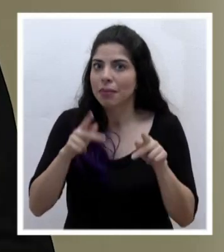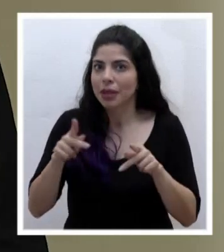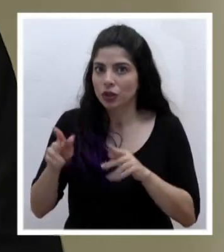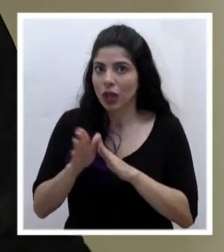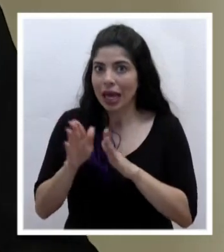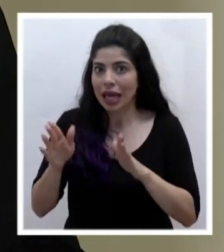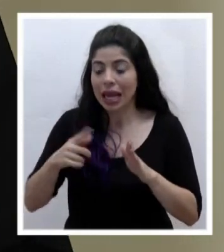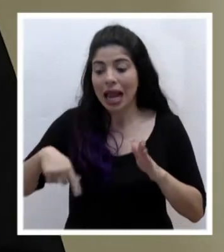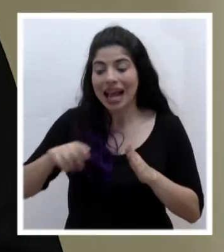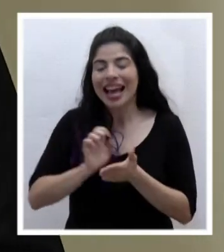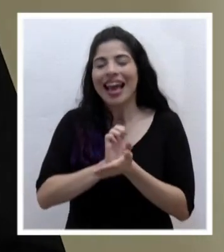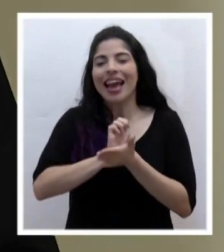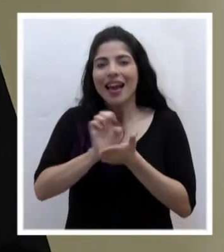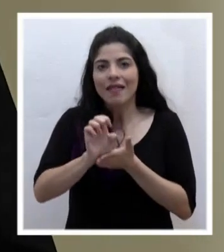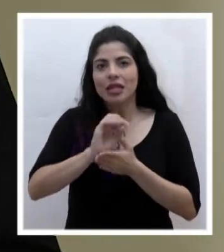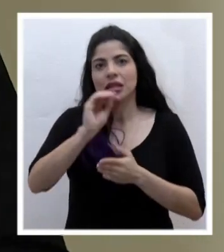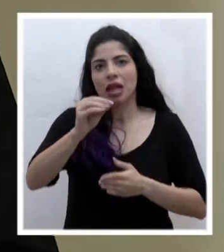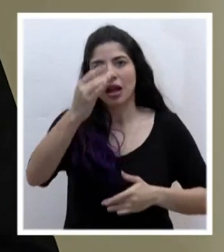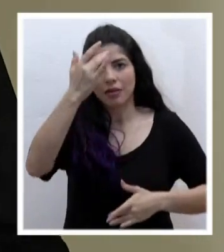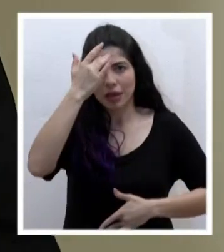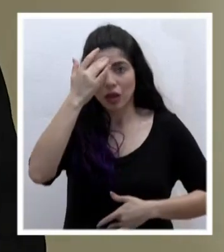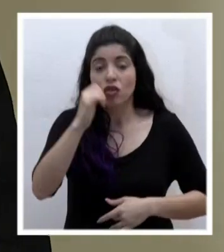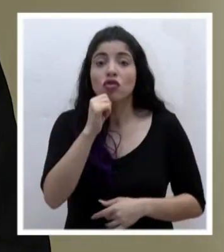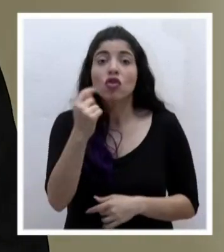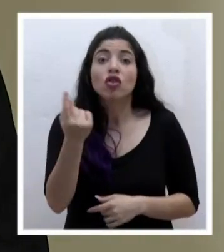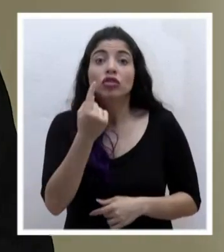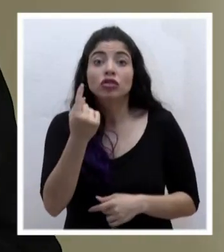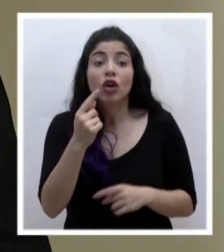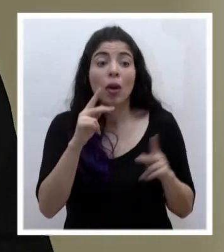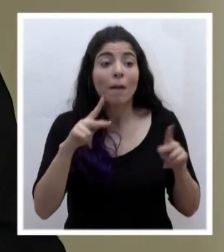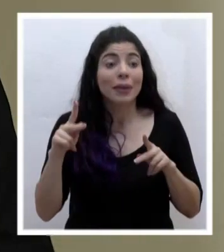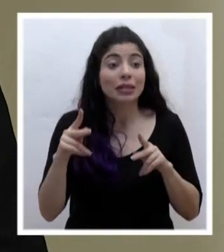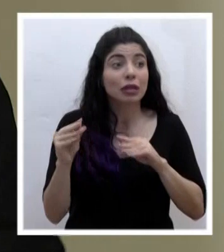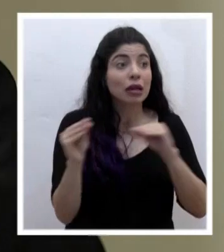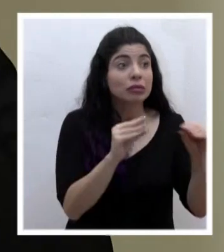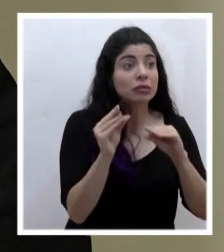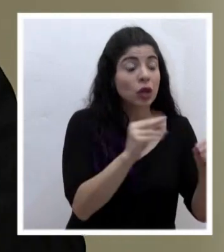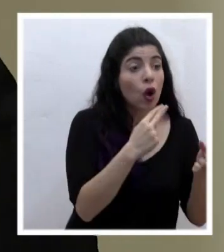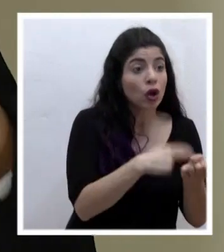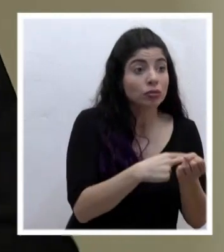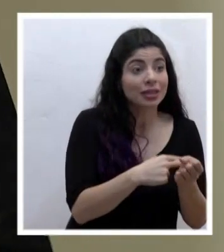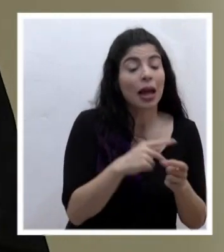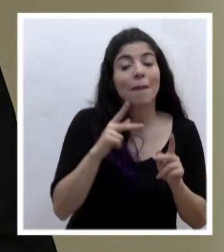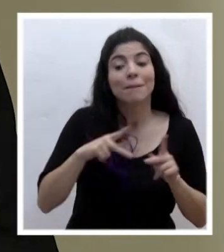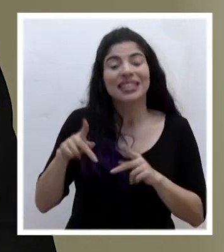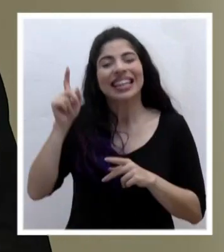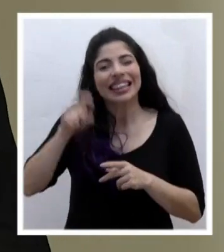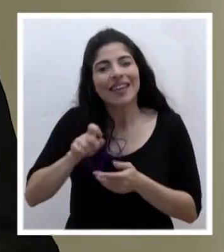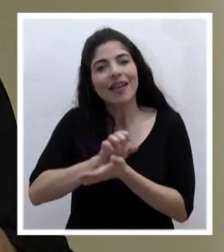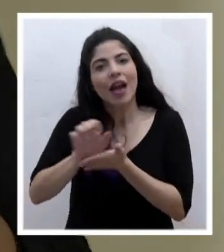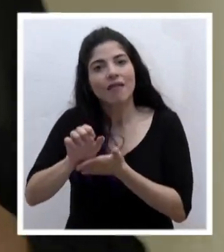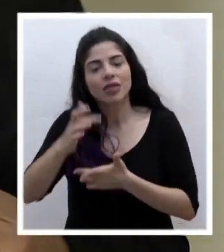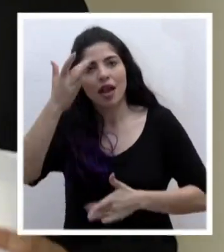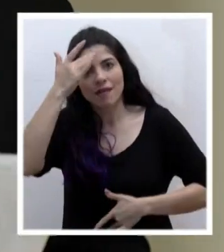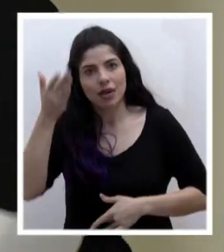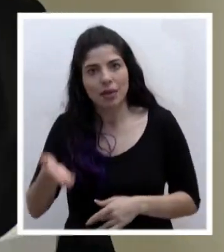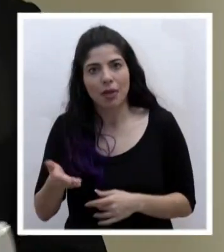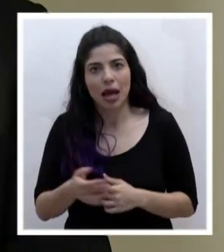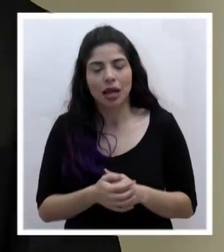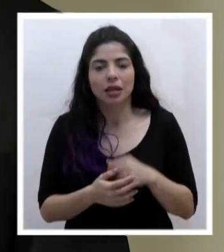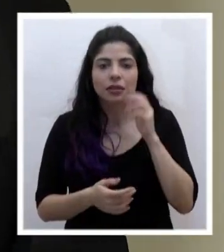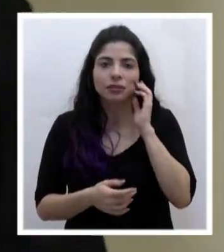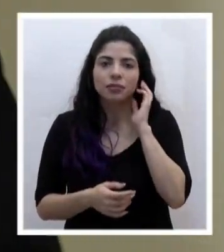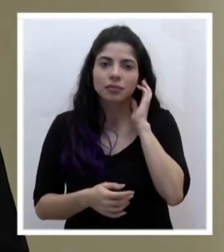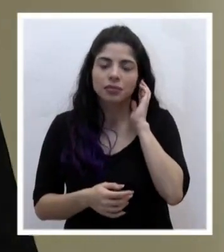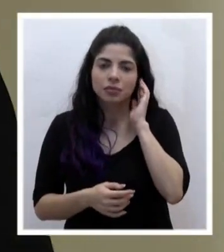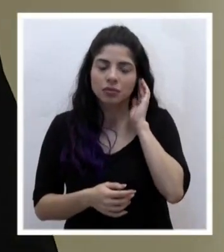general, de evitar el contagio. Más que los casos que lleguen a los hospitales, tenemos que evitar que las personas se contagien. Vamos